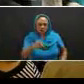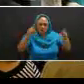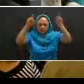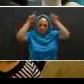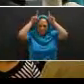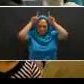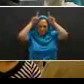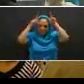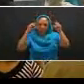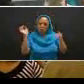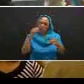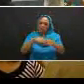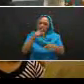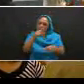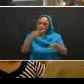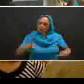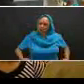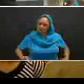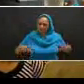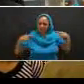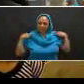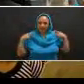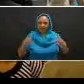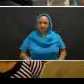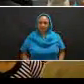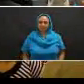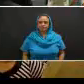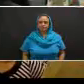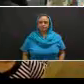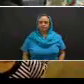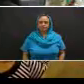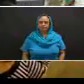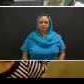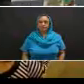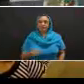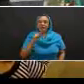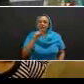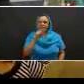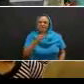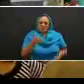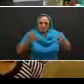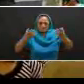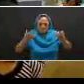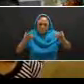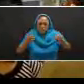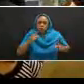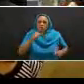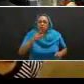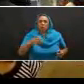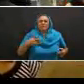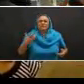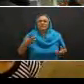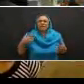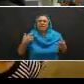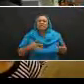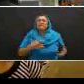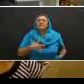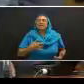vida. Y no me quiero conformar. Ese peso que has sentido de pecado,